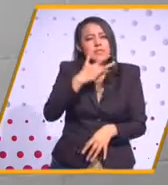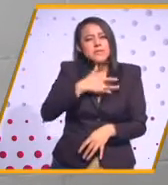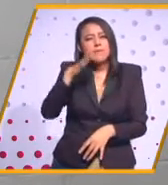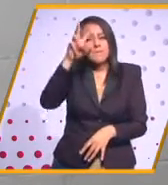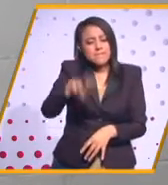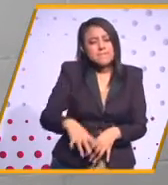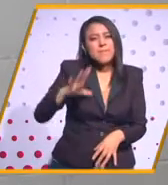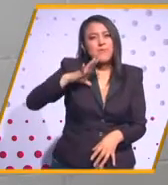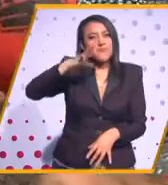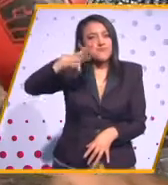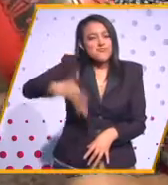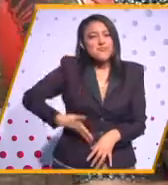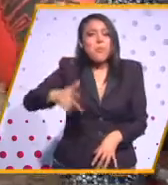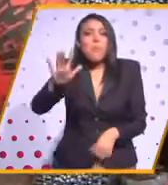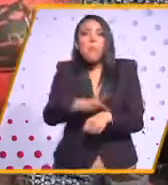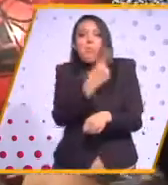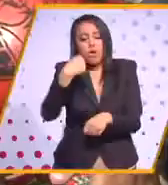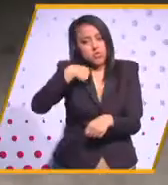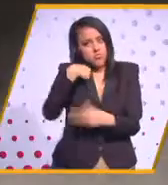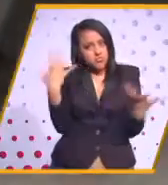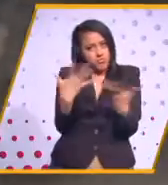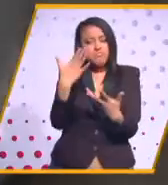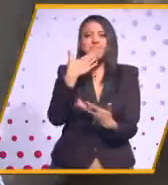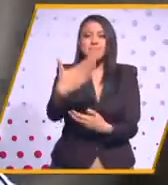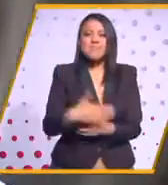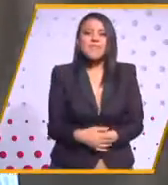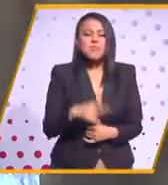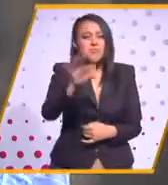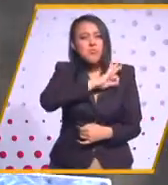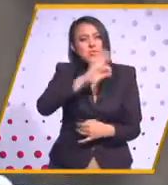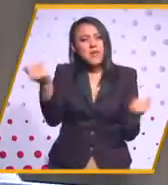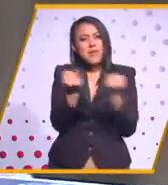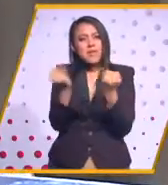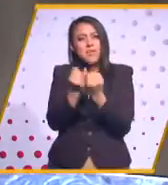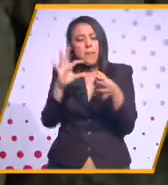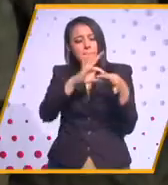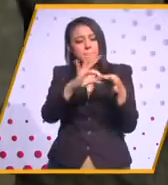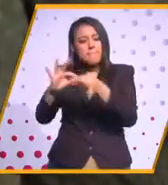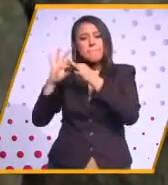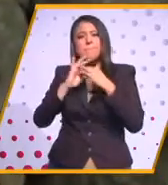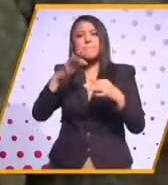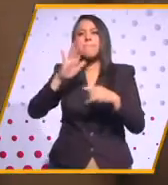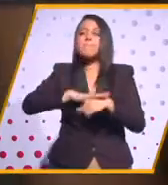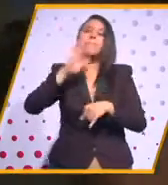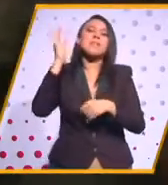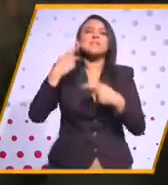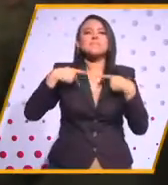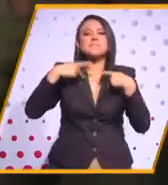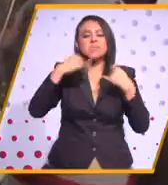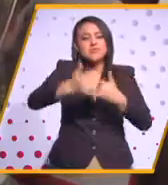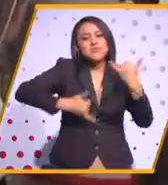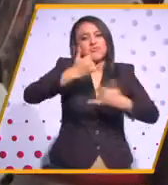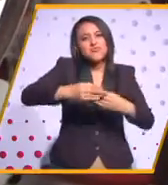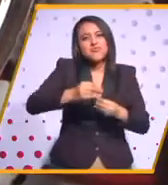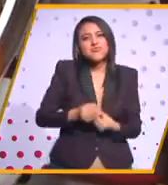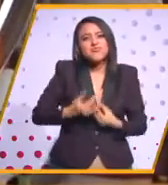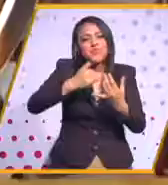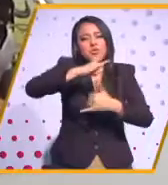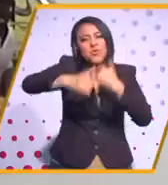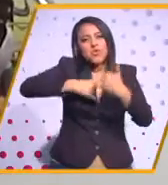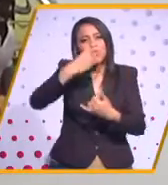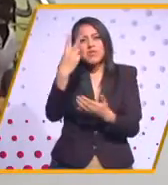hacemos bien desde un principio. Usted también se puede sumar y ayudarnos a llegar a millones de niños en toda la República Mexicana. Para